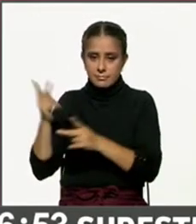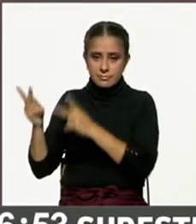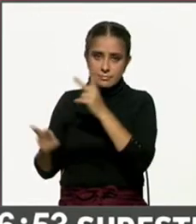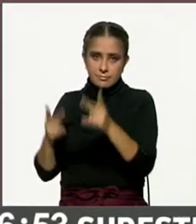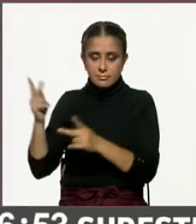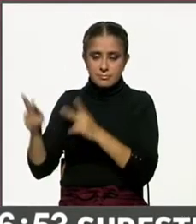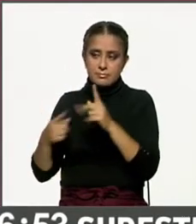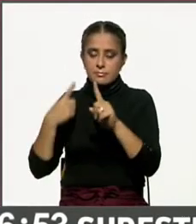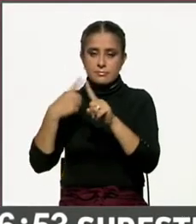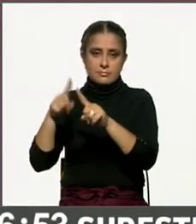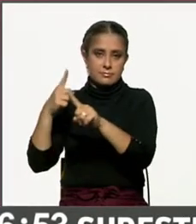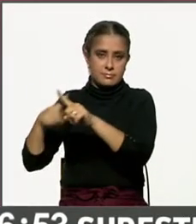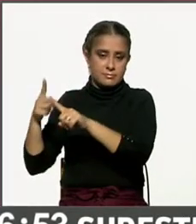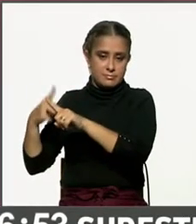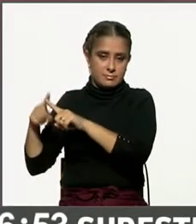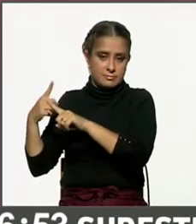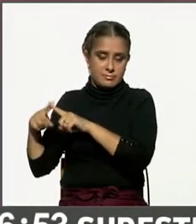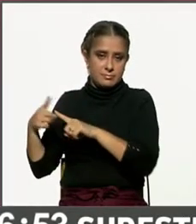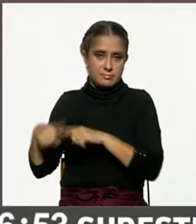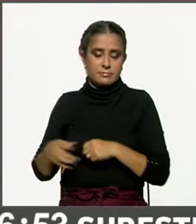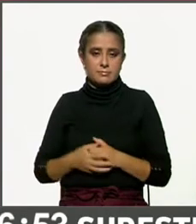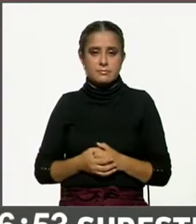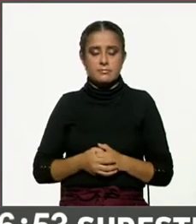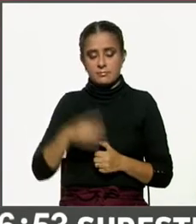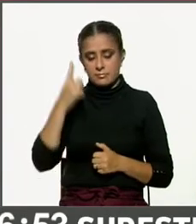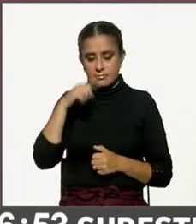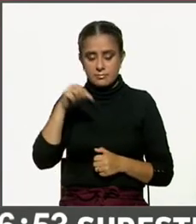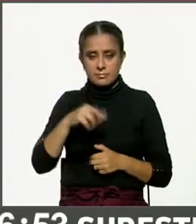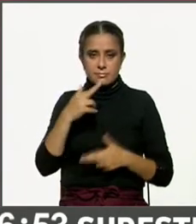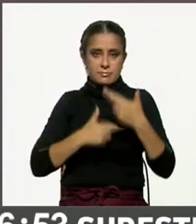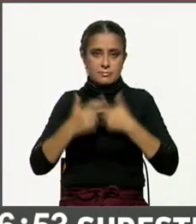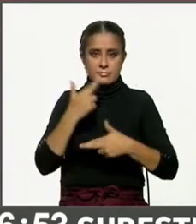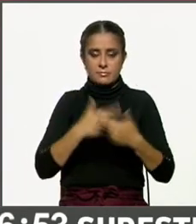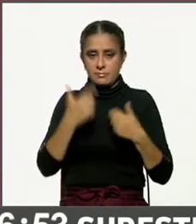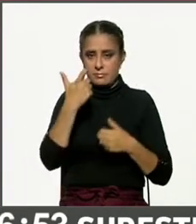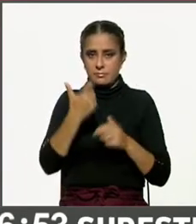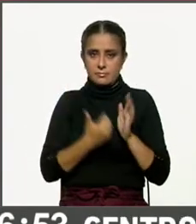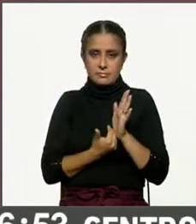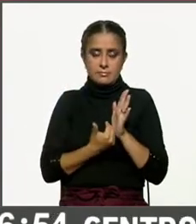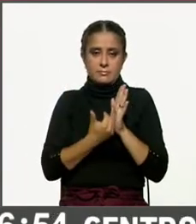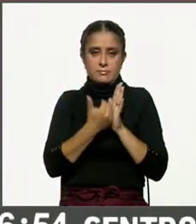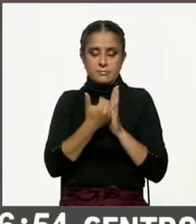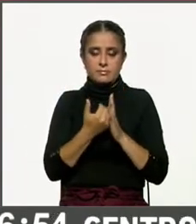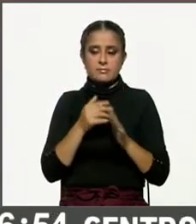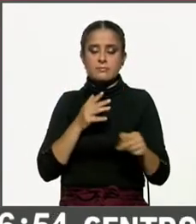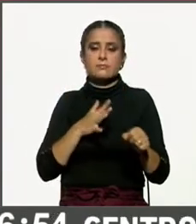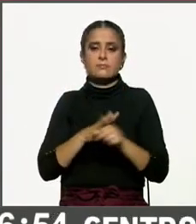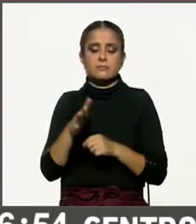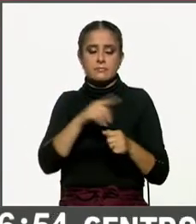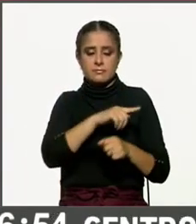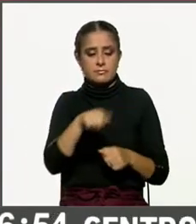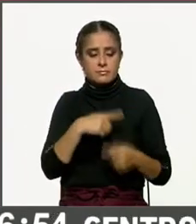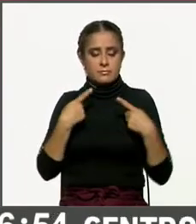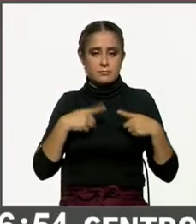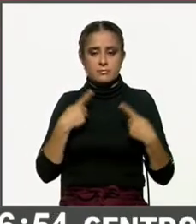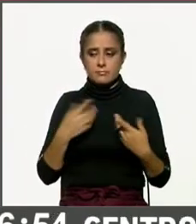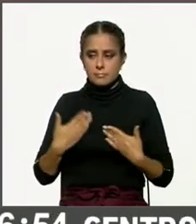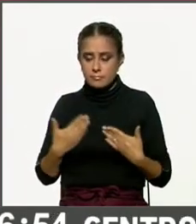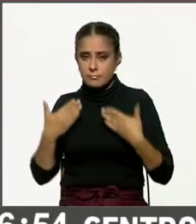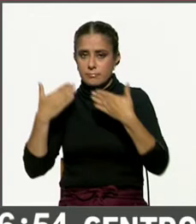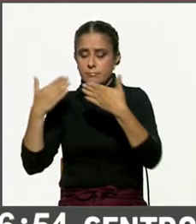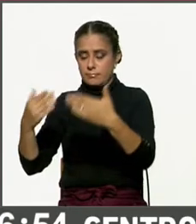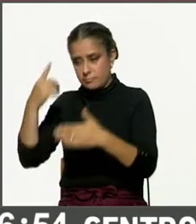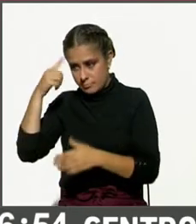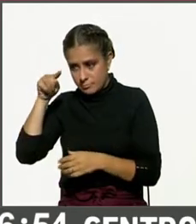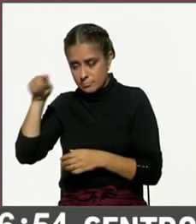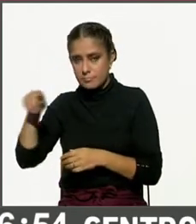actores que pueda haber para esta recuperación económica, en cuál de ellos confía más para asumir la responsabilidad